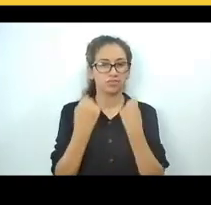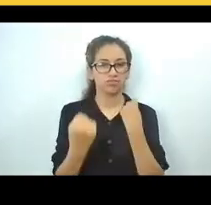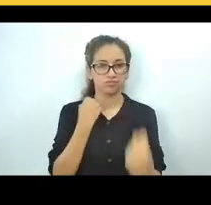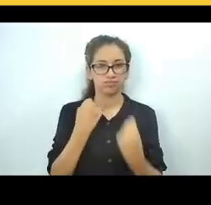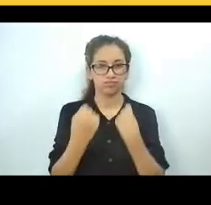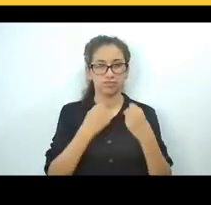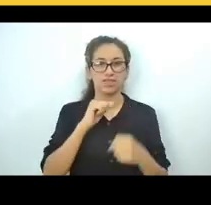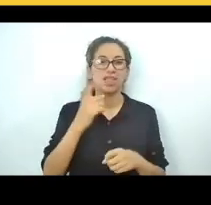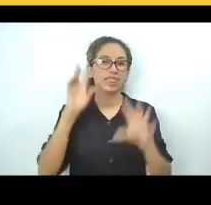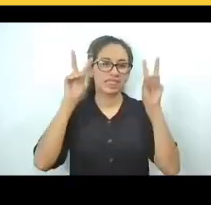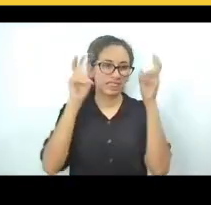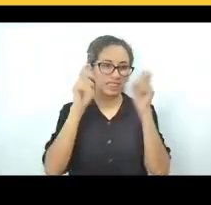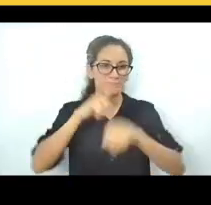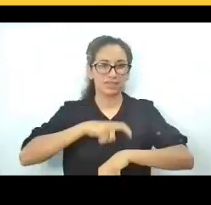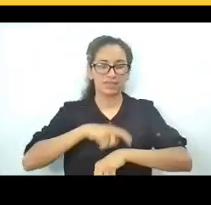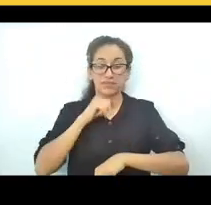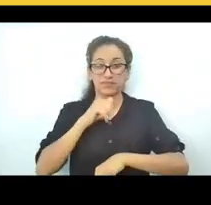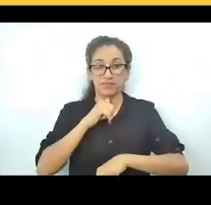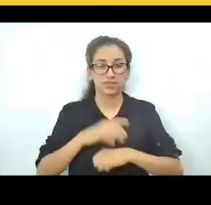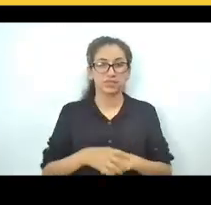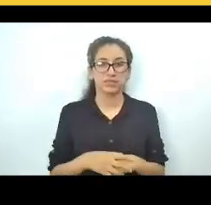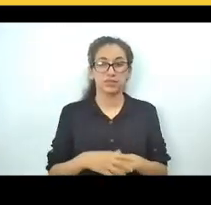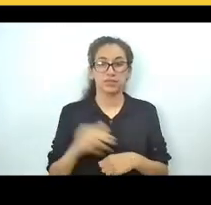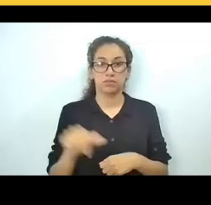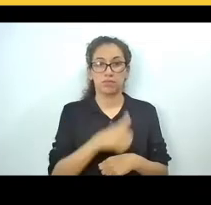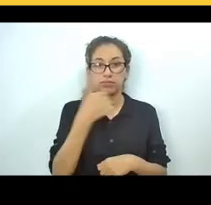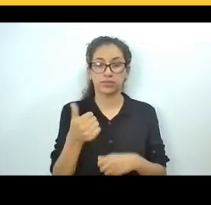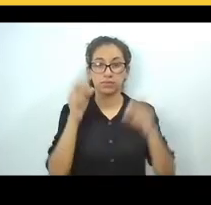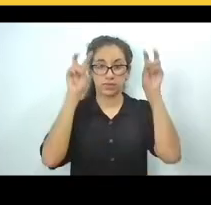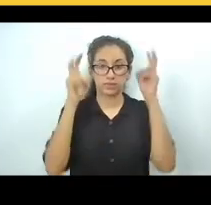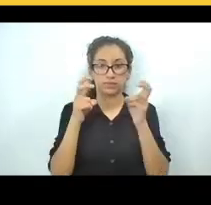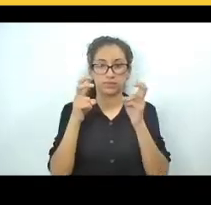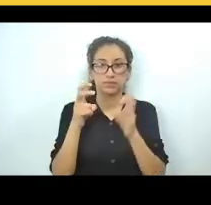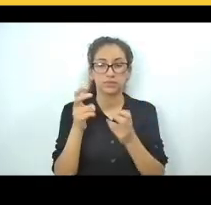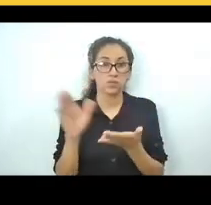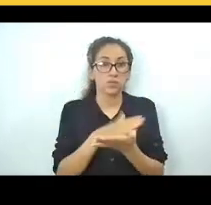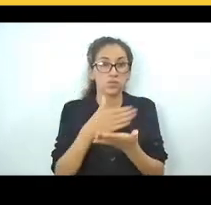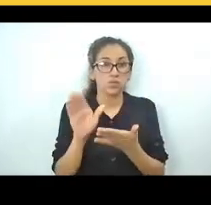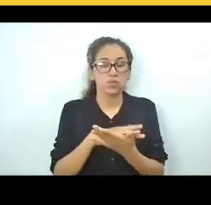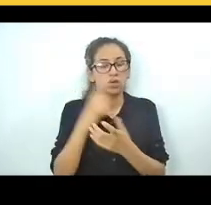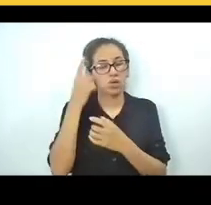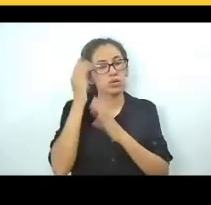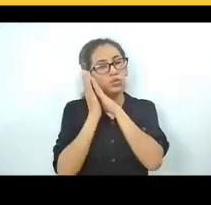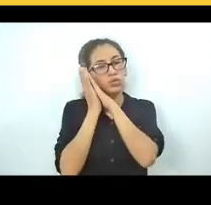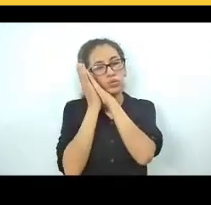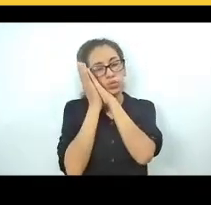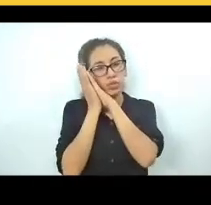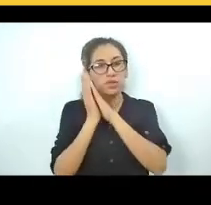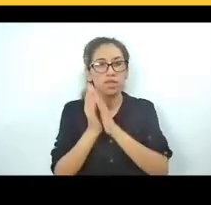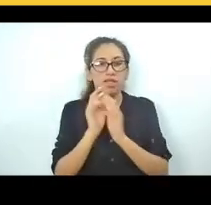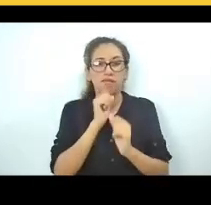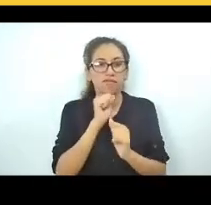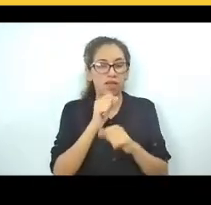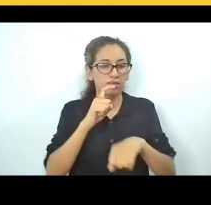tiempo principalmente, espacios, y el otro, el tema de que no hay un adecuado sueño, ¿no? Horas de sueño no adecuadas,